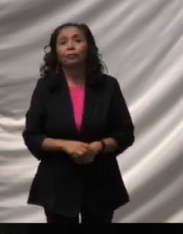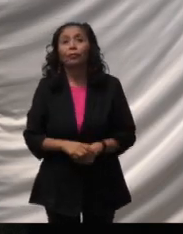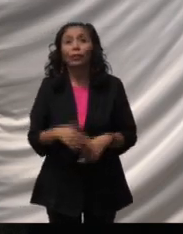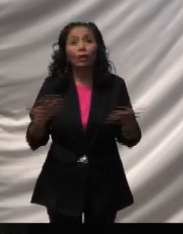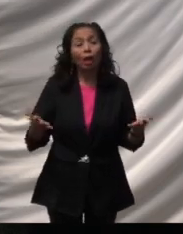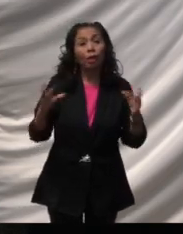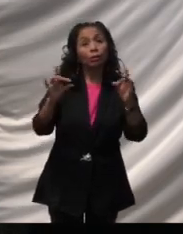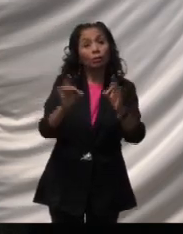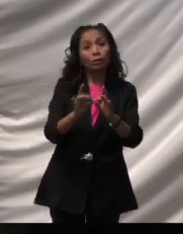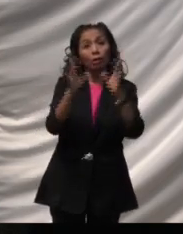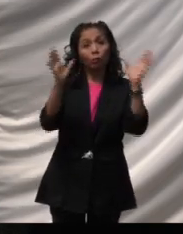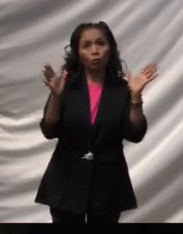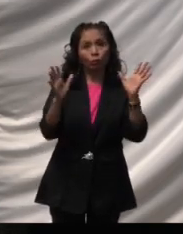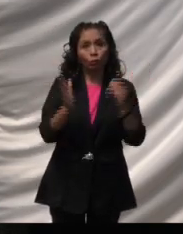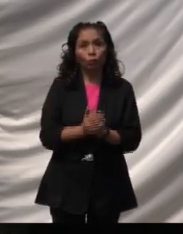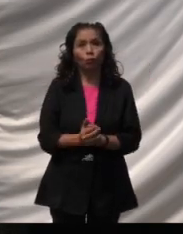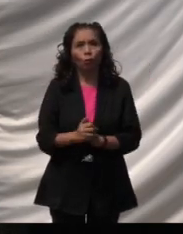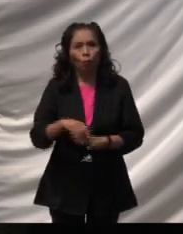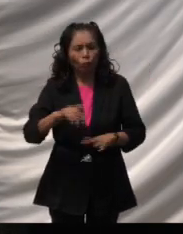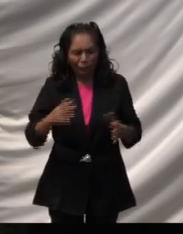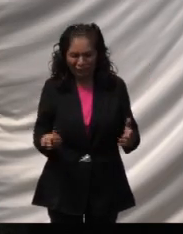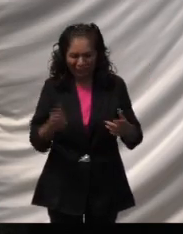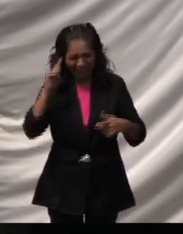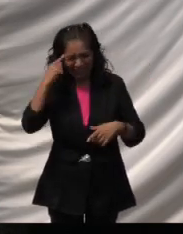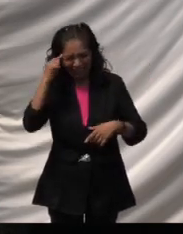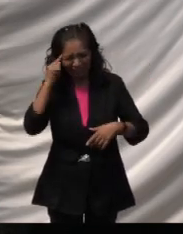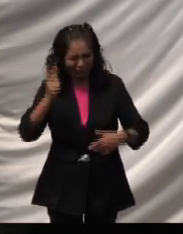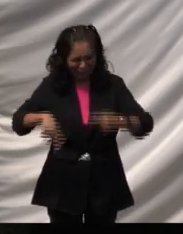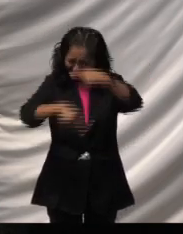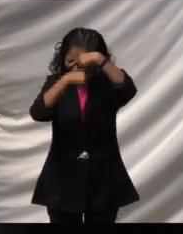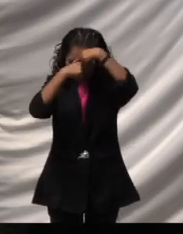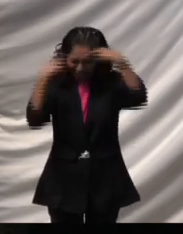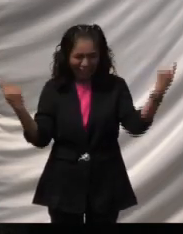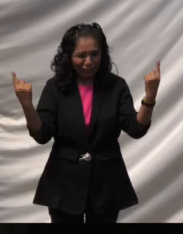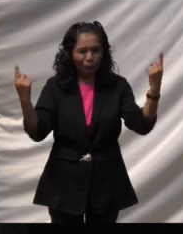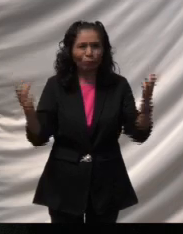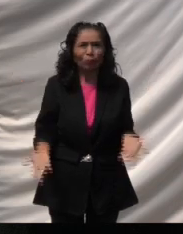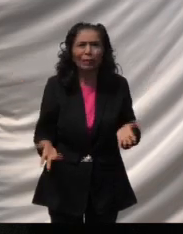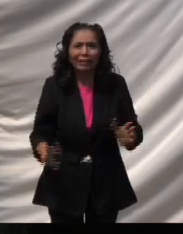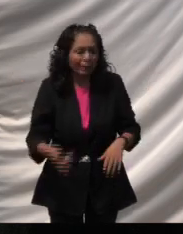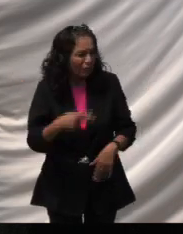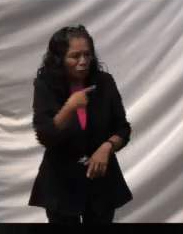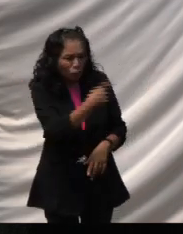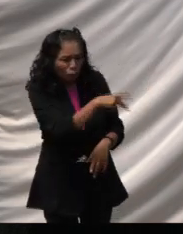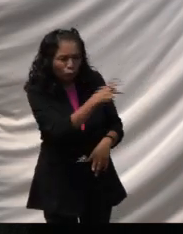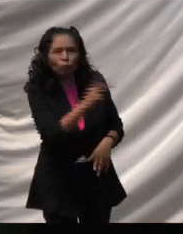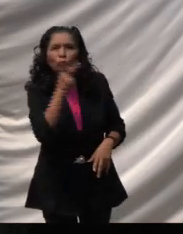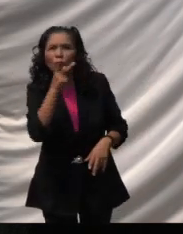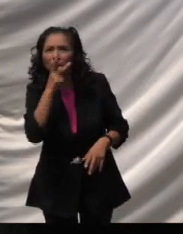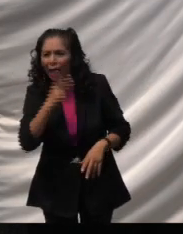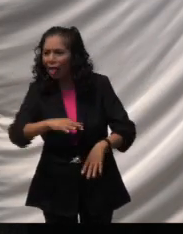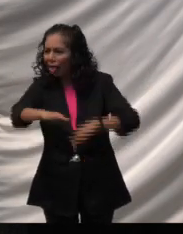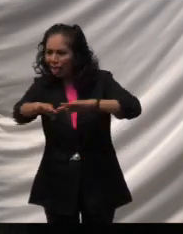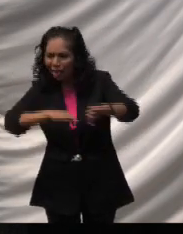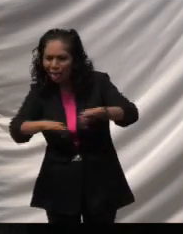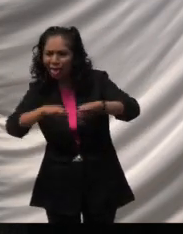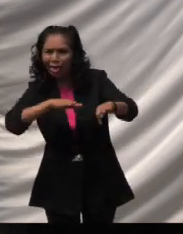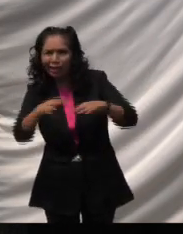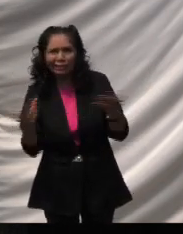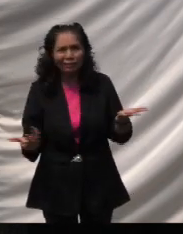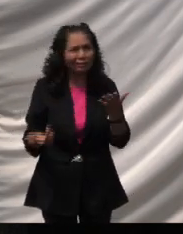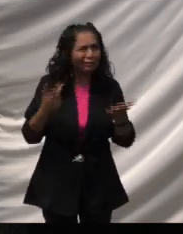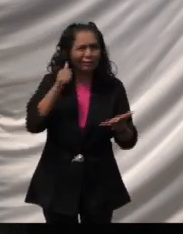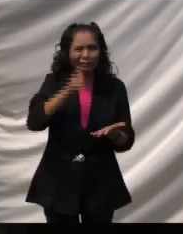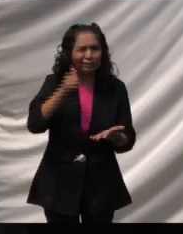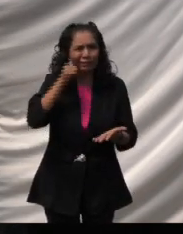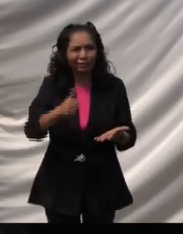Hasta que un día se enojó y explotó. «Estoy harto de que los padres de mi amigo lo sobreexploten y ellos usen el dinero